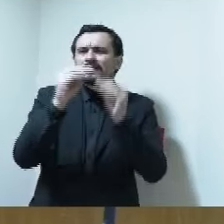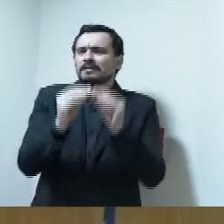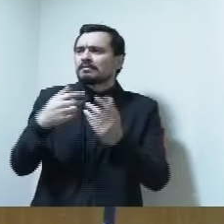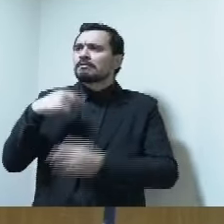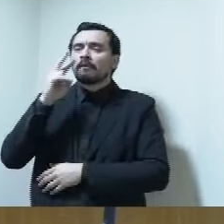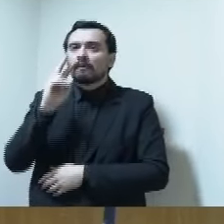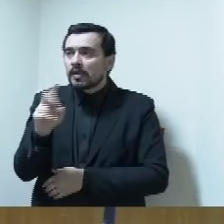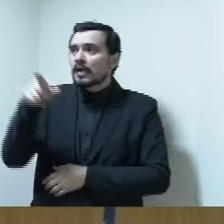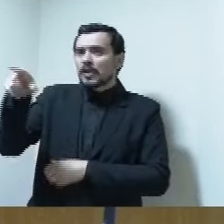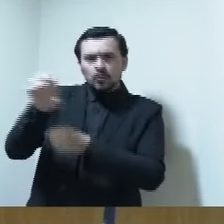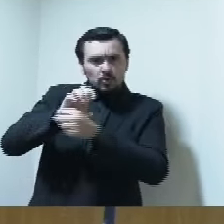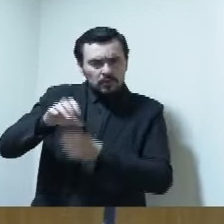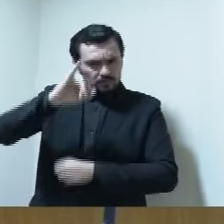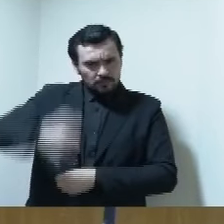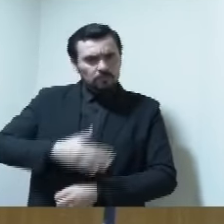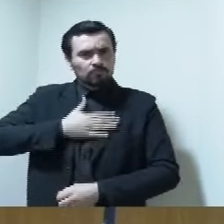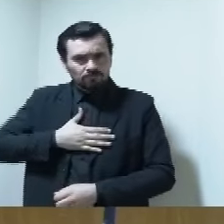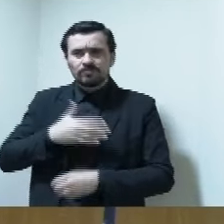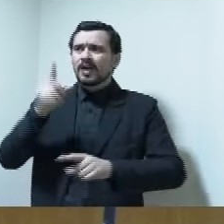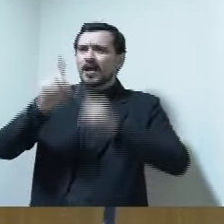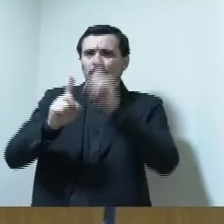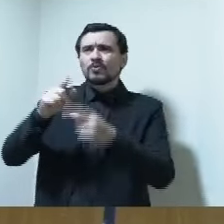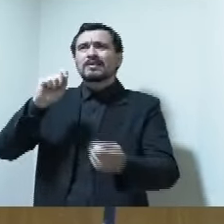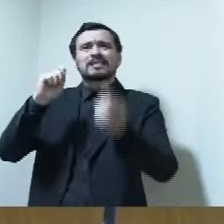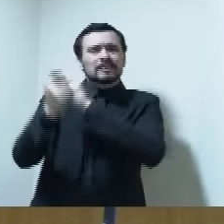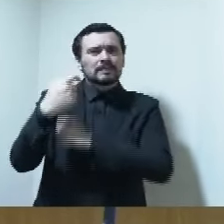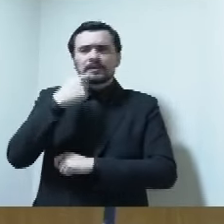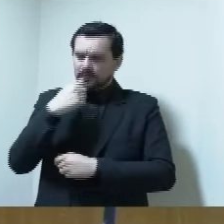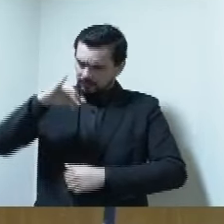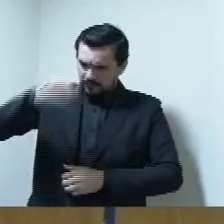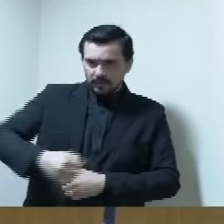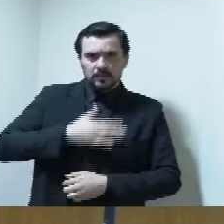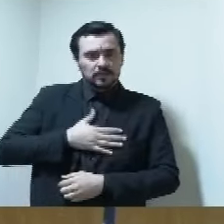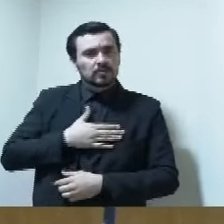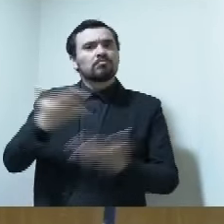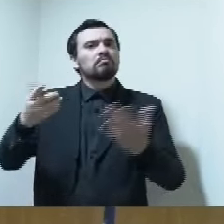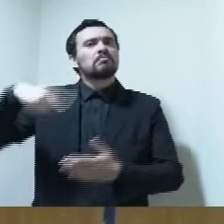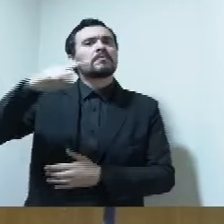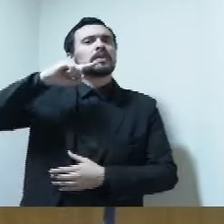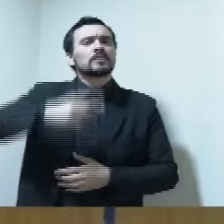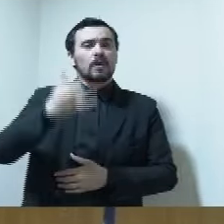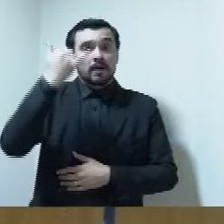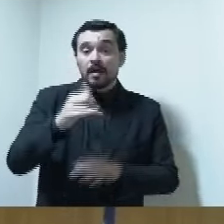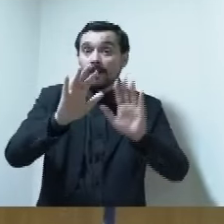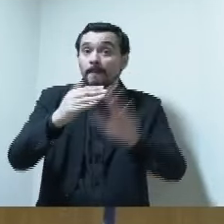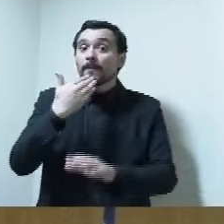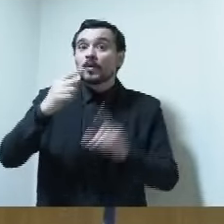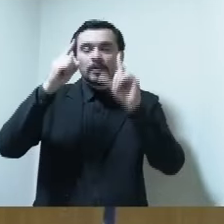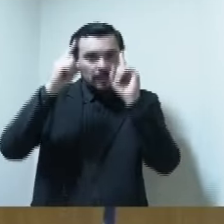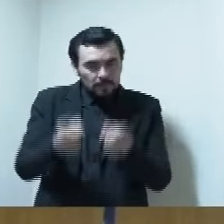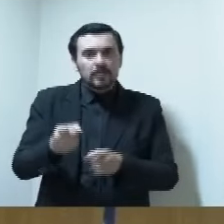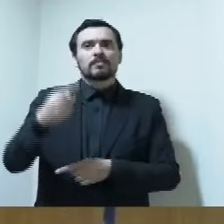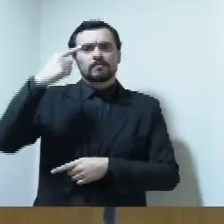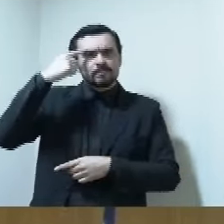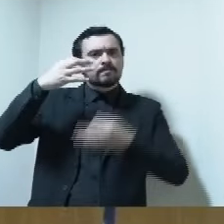Congreso tan dispuesto a enfrentar y encarar las grandes reformas y desafíos con decisión, pero por sobre todo con la